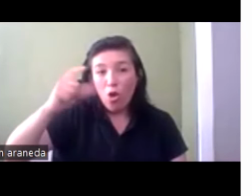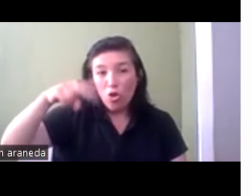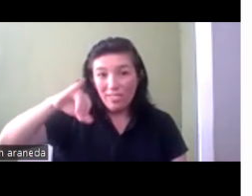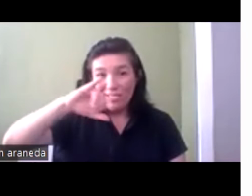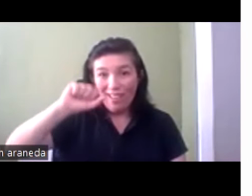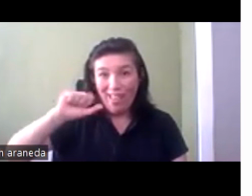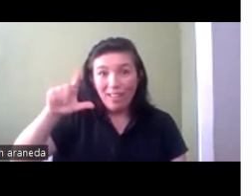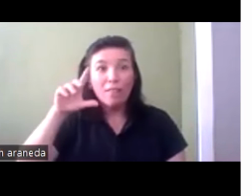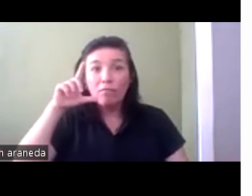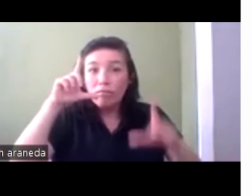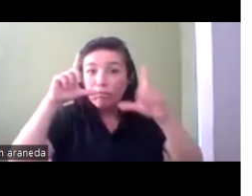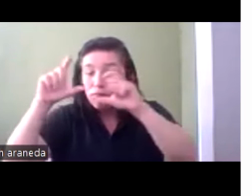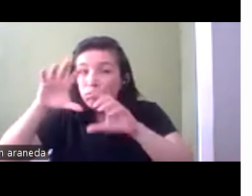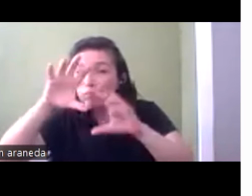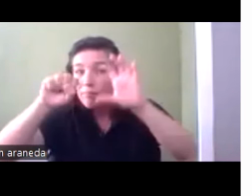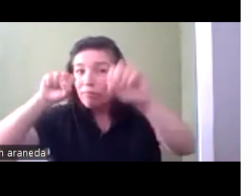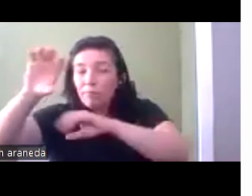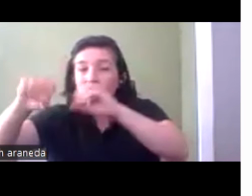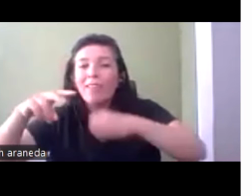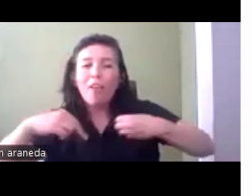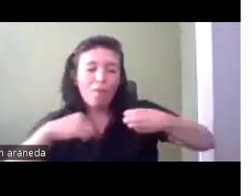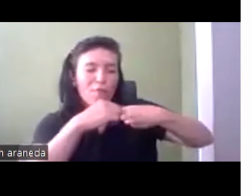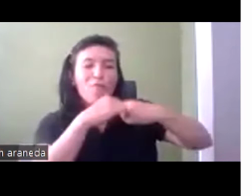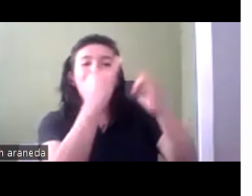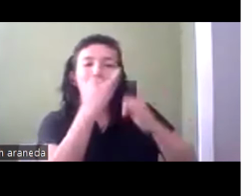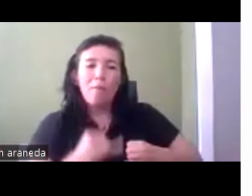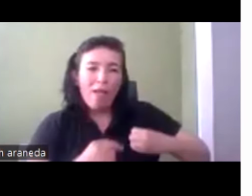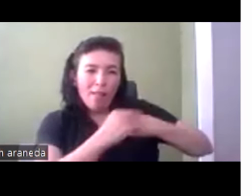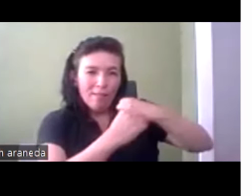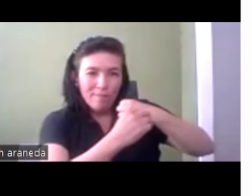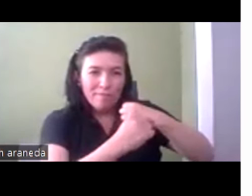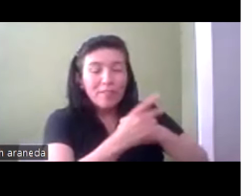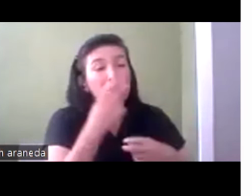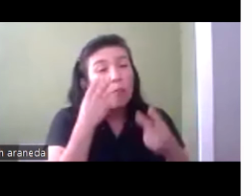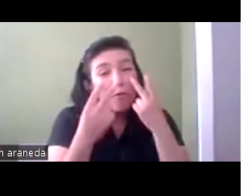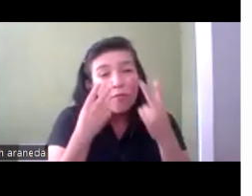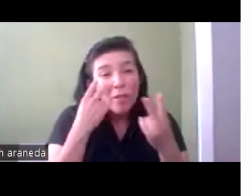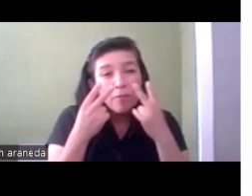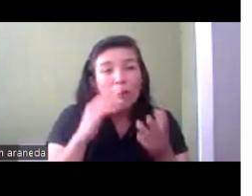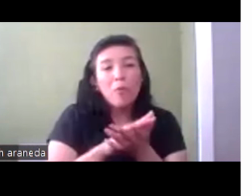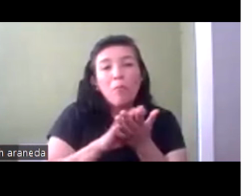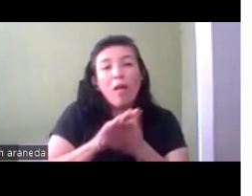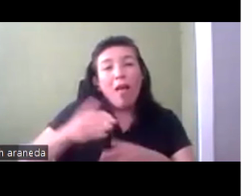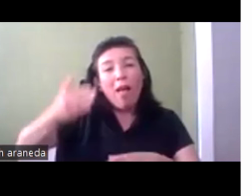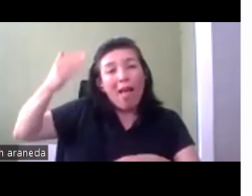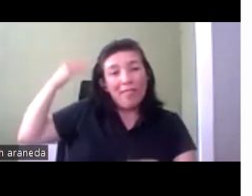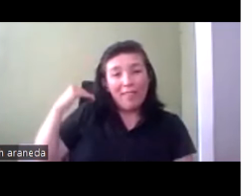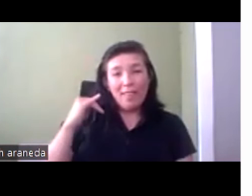ciertos patrones decorativos y vamos a ver cómo transitan uno desde la fase preincaica a la incaica.